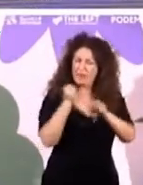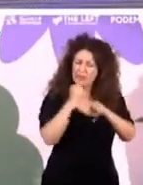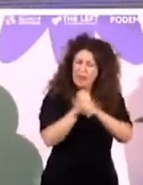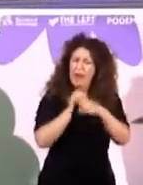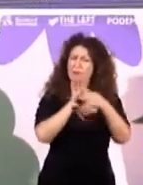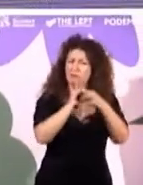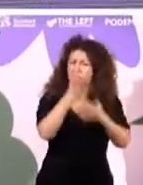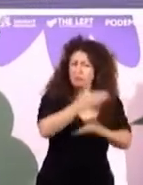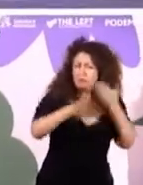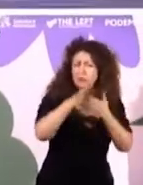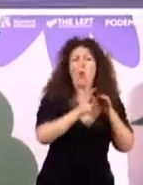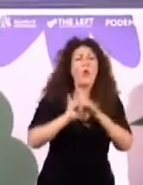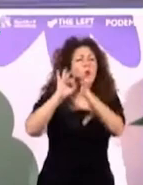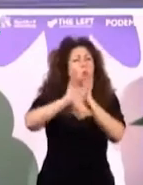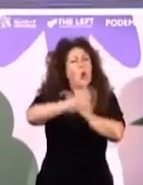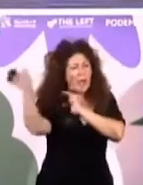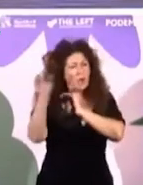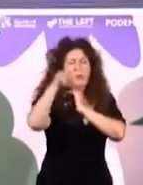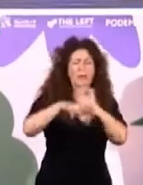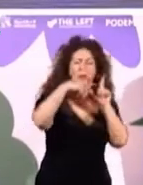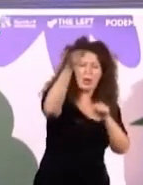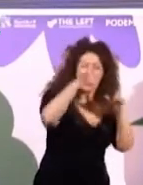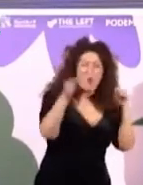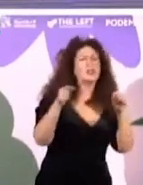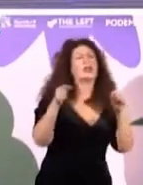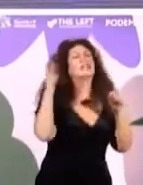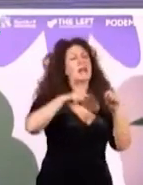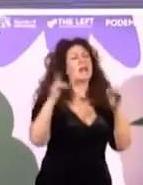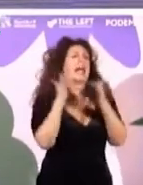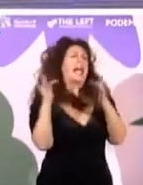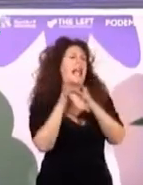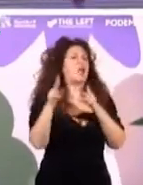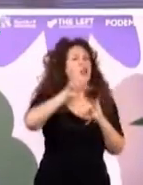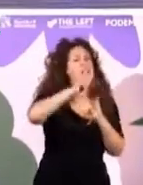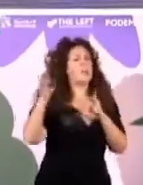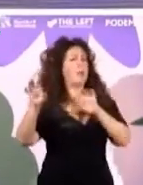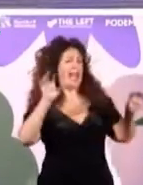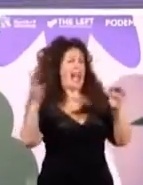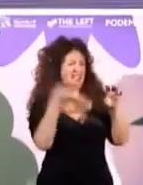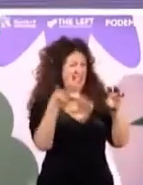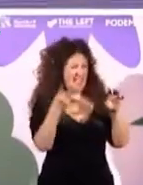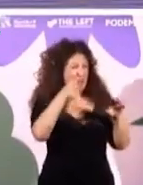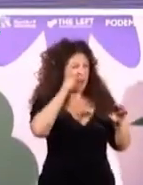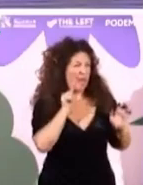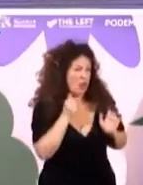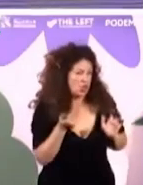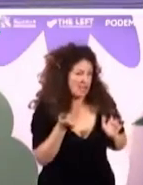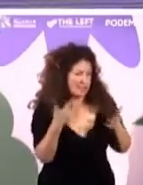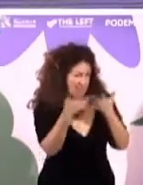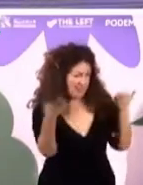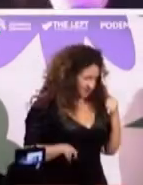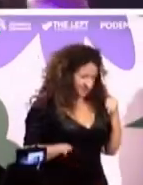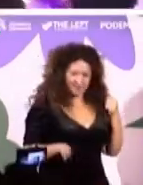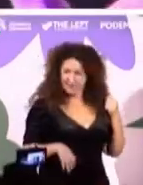como hemos visto estos días y algunos de ellos ministros del gobierno y ministros del gobierno de España con el puño en alto a mí me